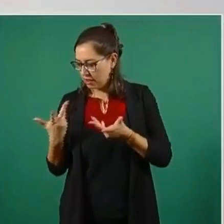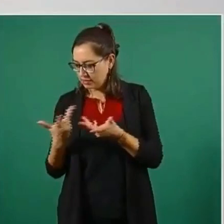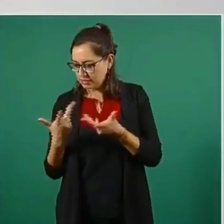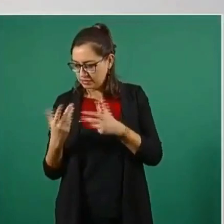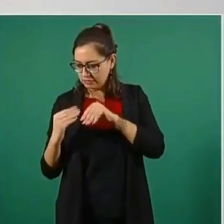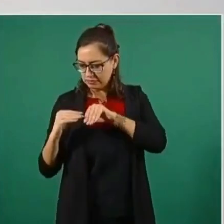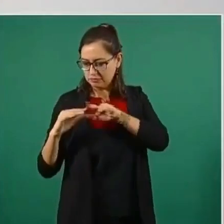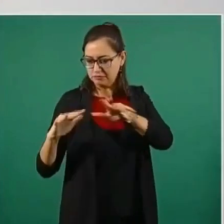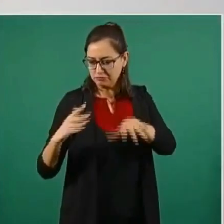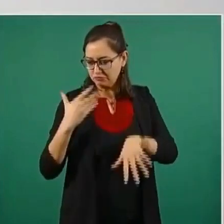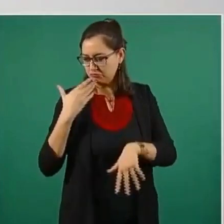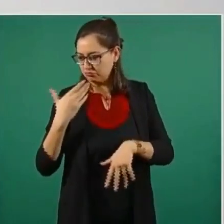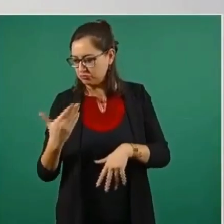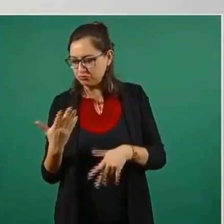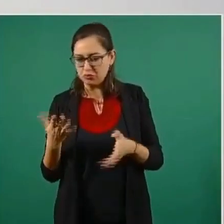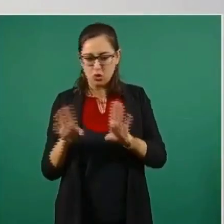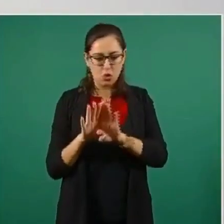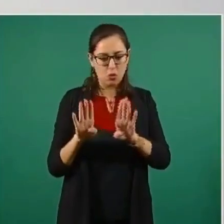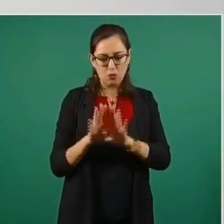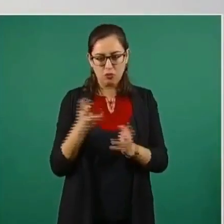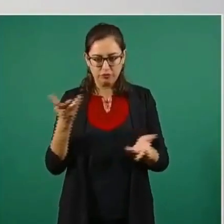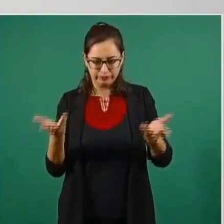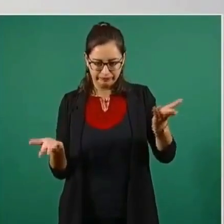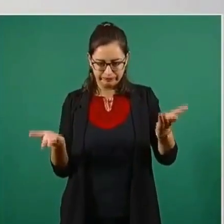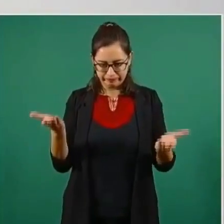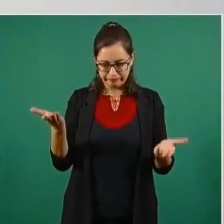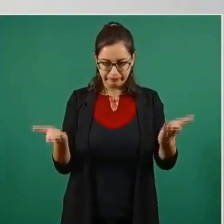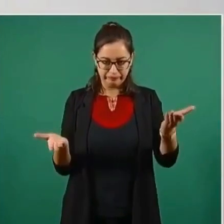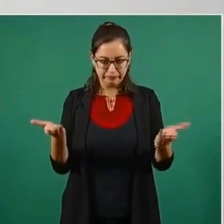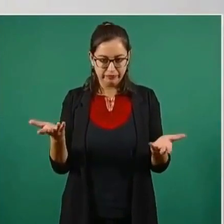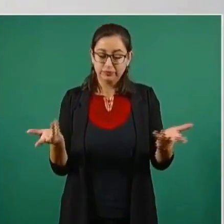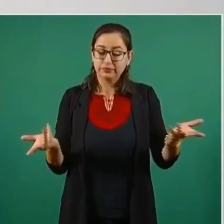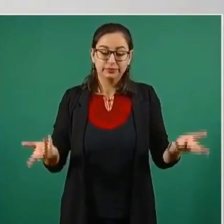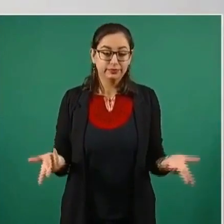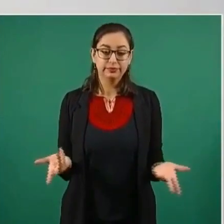Todos lo vemos en nuestras casas,